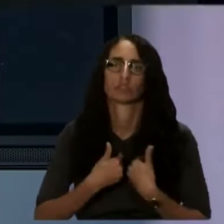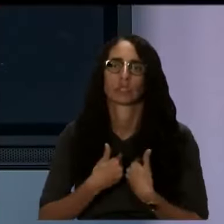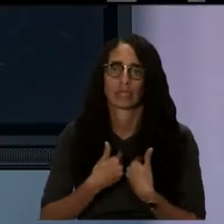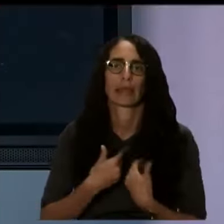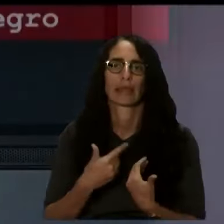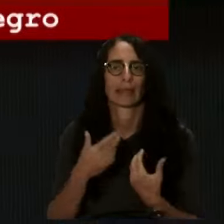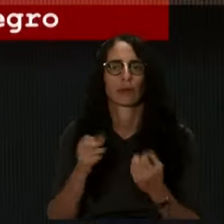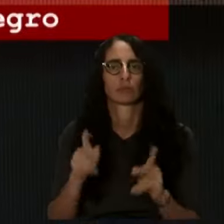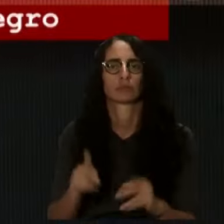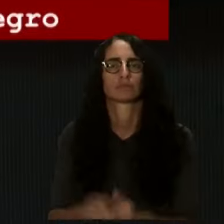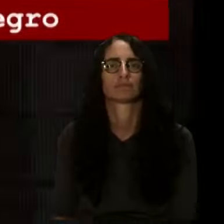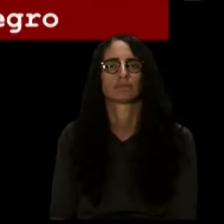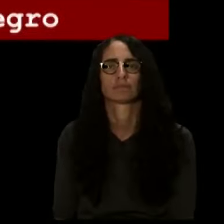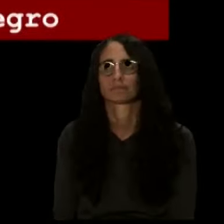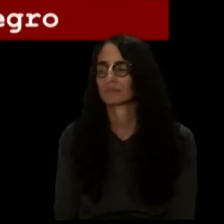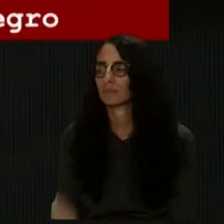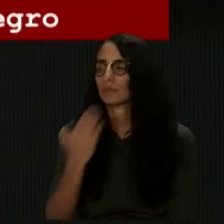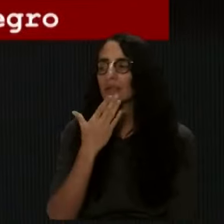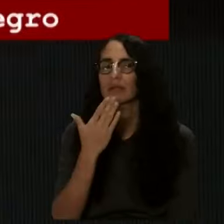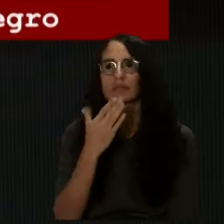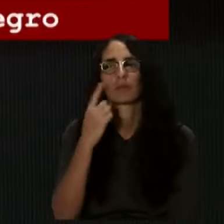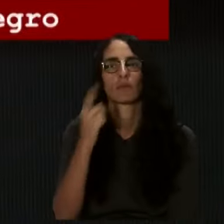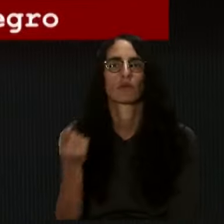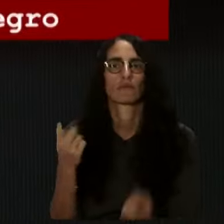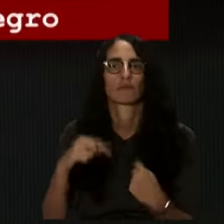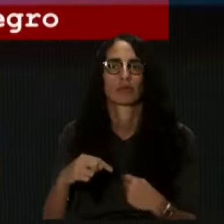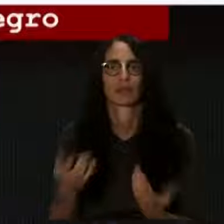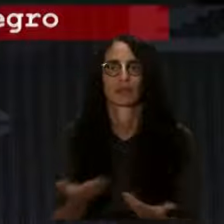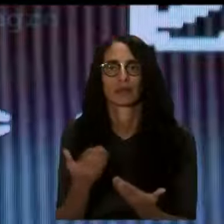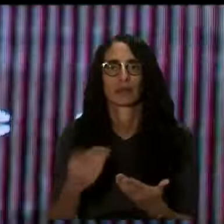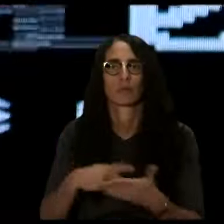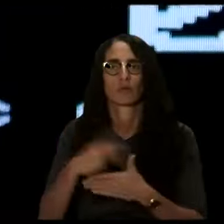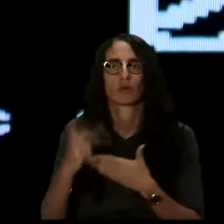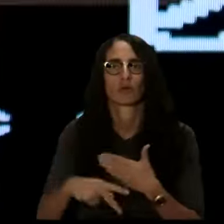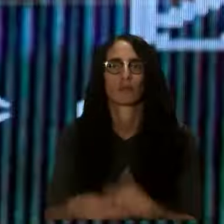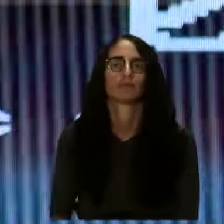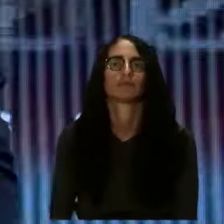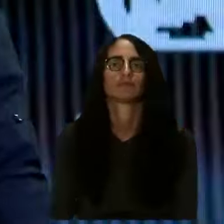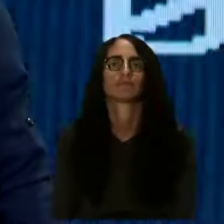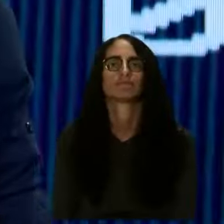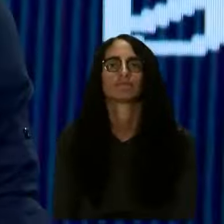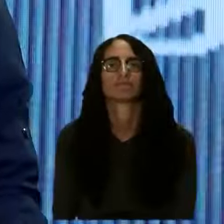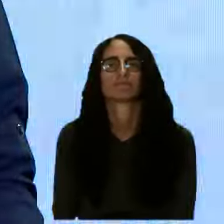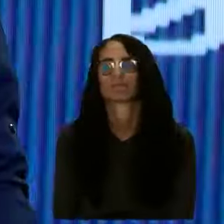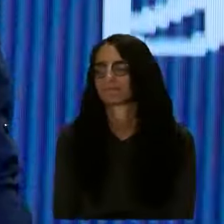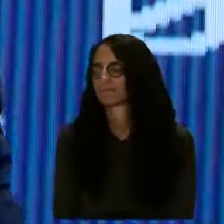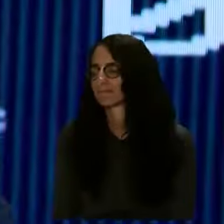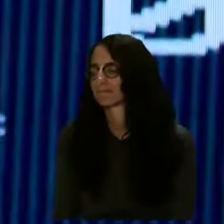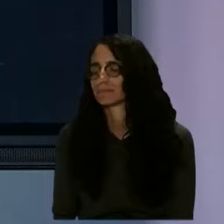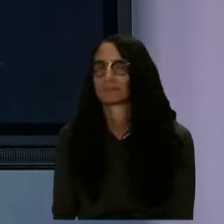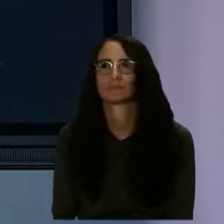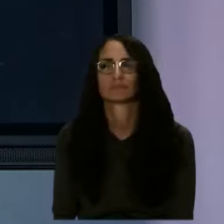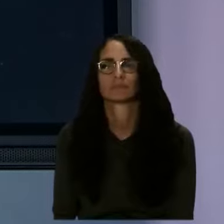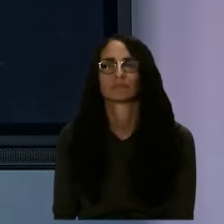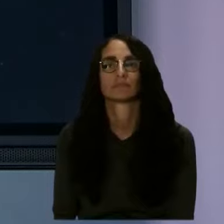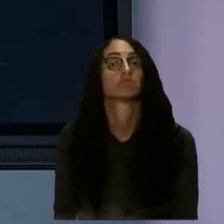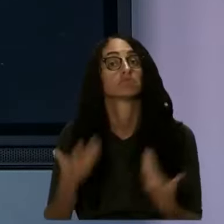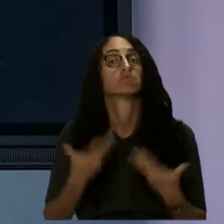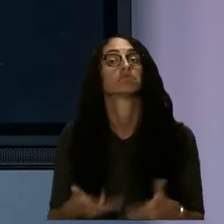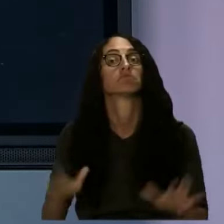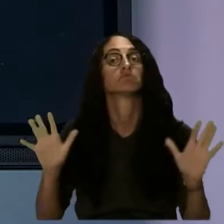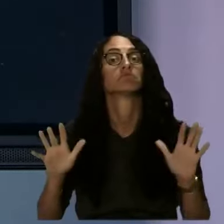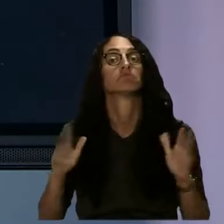oportunidad capitán Gracias por estar con nosotros aquí en los más buscados Puerto Rico bueno damas y caballeros hasta aquí esta